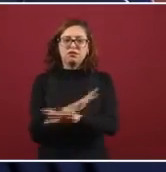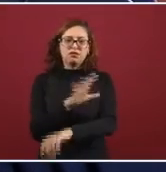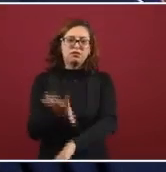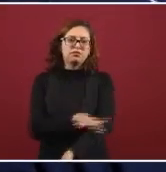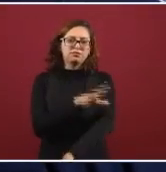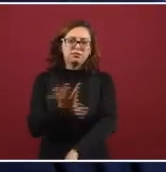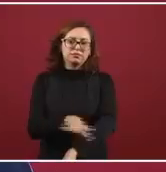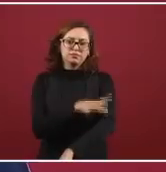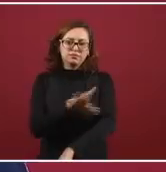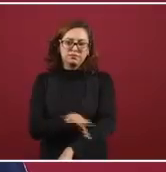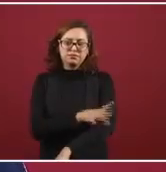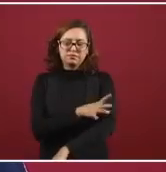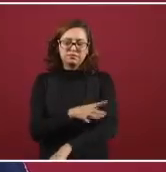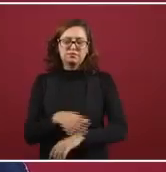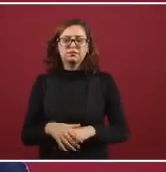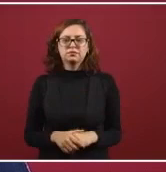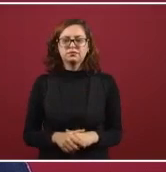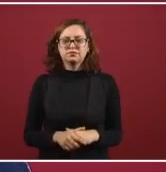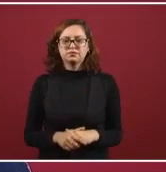Y